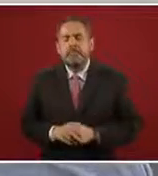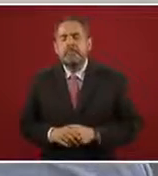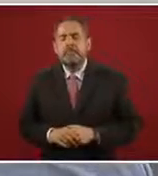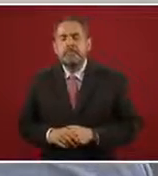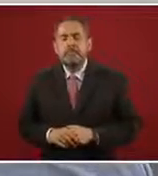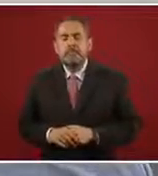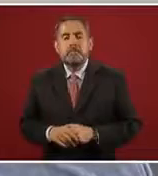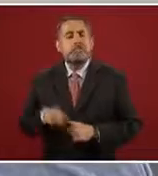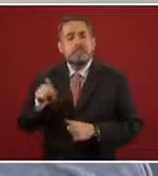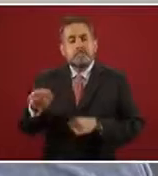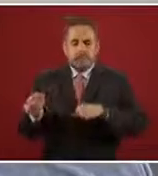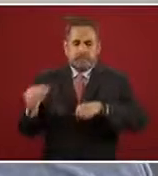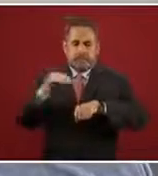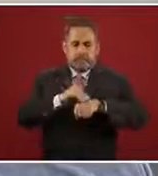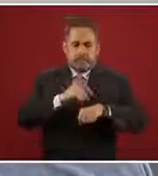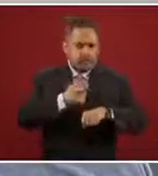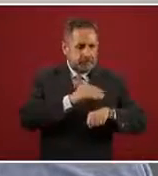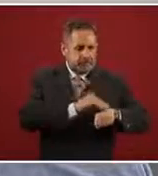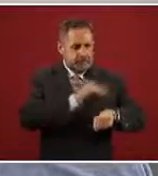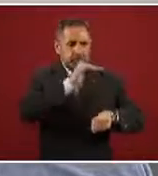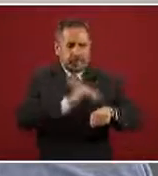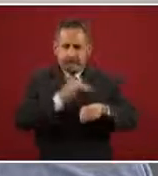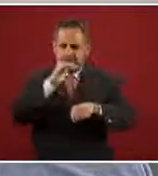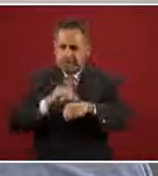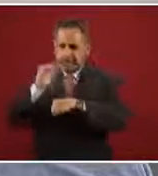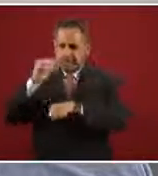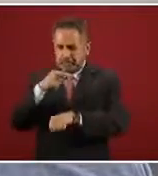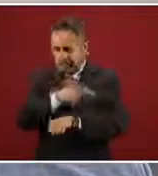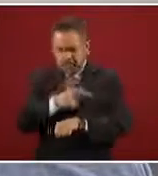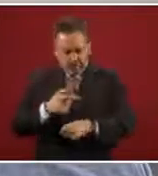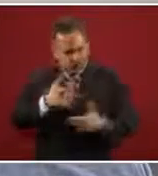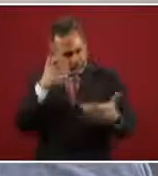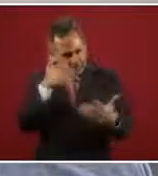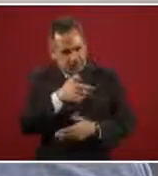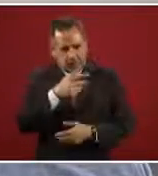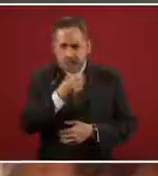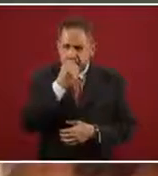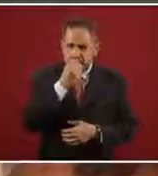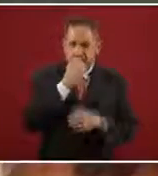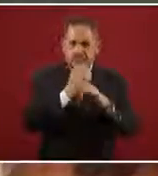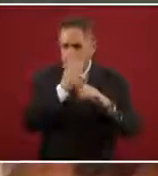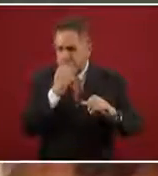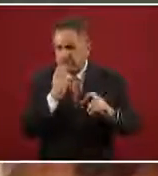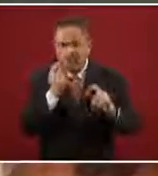aumento en los precios de alimentos y, por supuesto, de transporte,